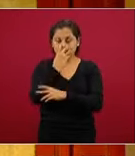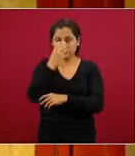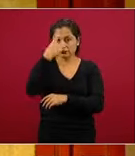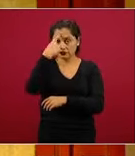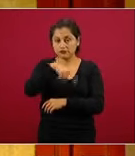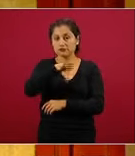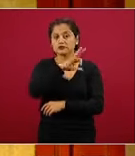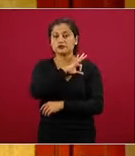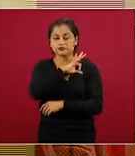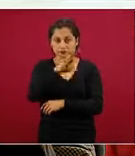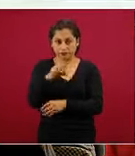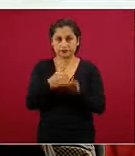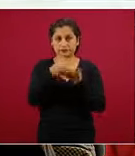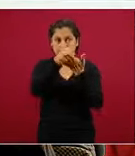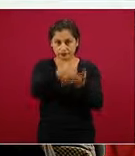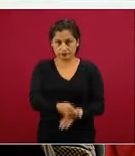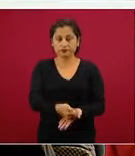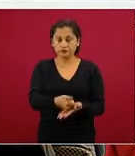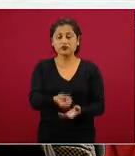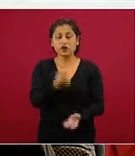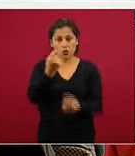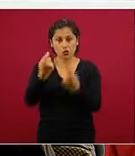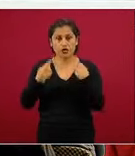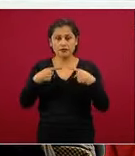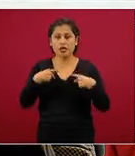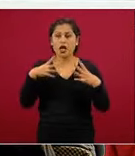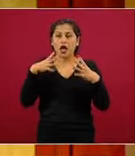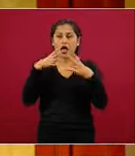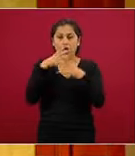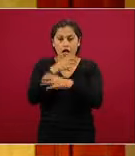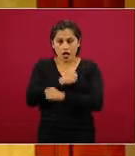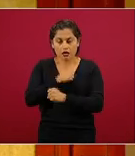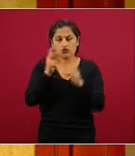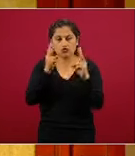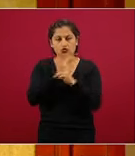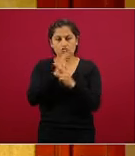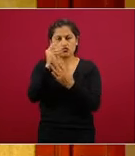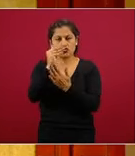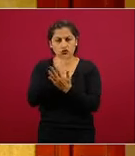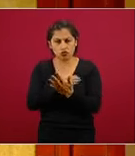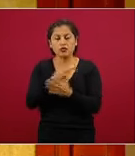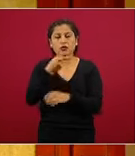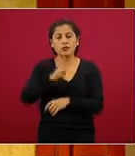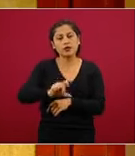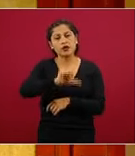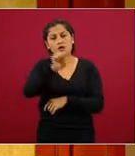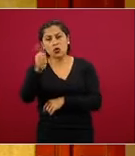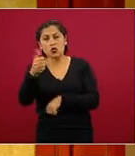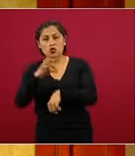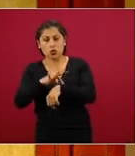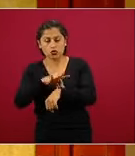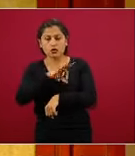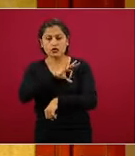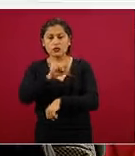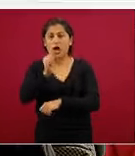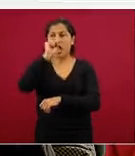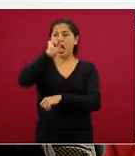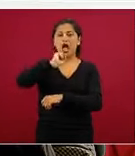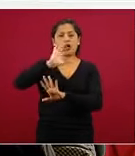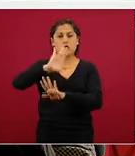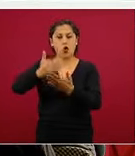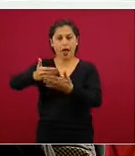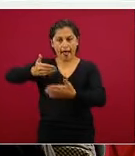pero todavía pueden lograr oxigenación apropiada con otras técnicas que no implican la intubación. Si